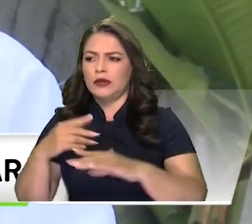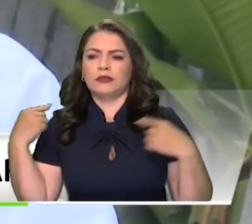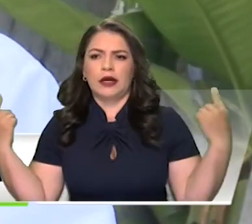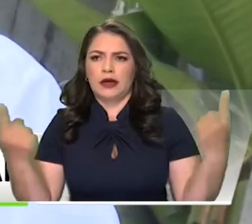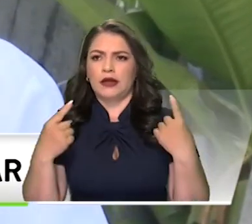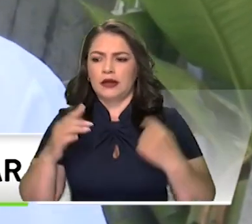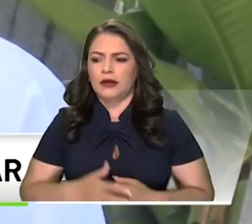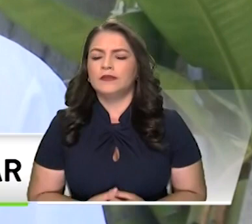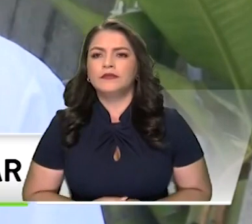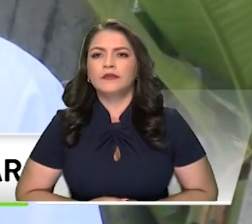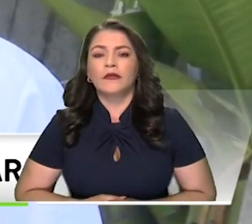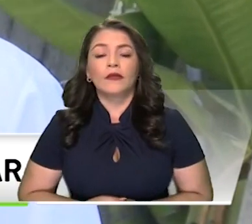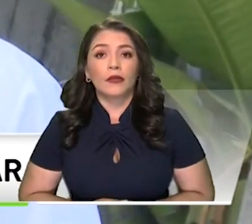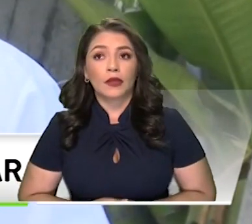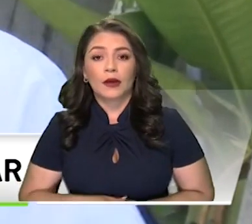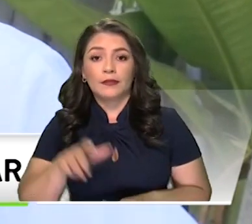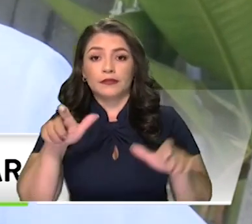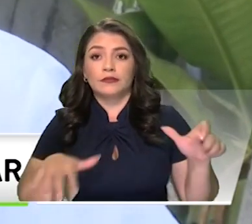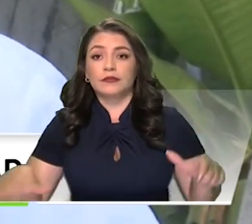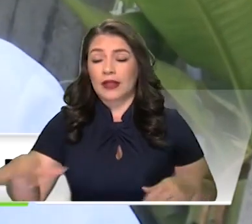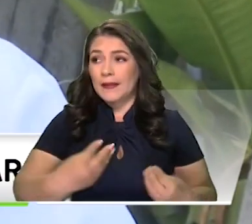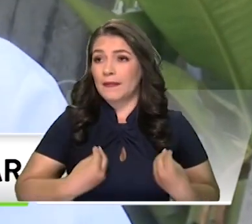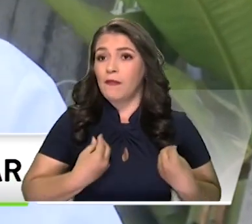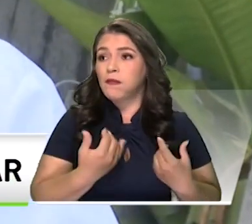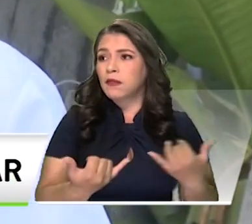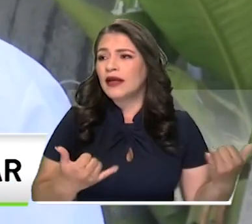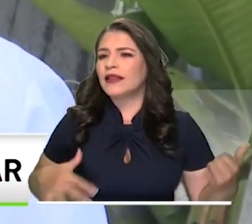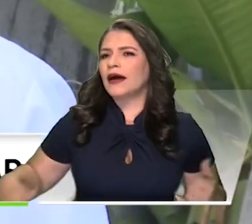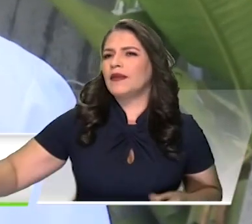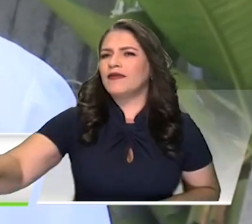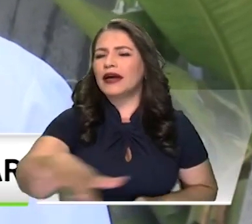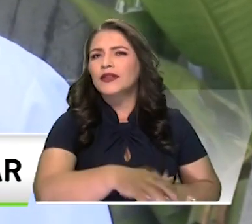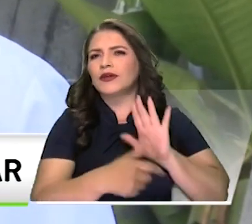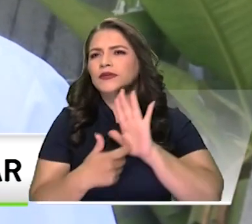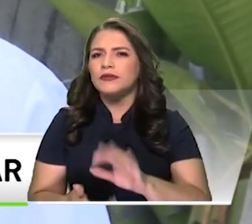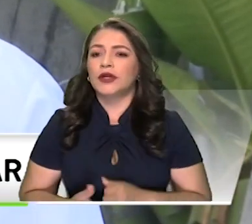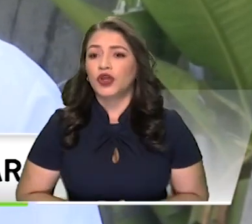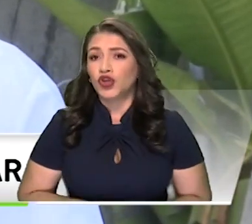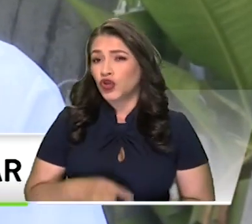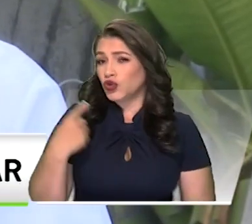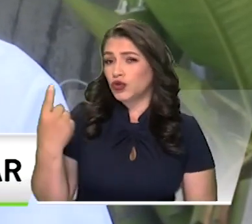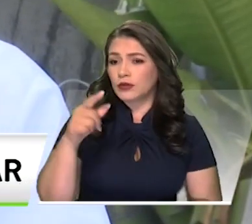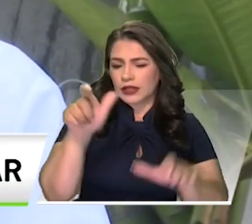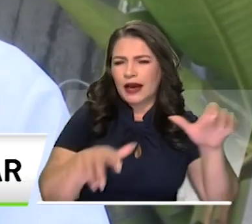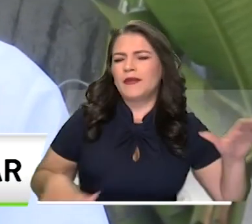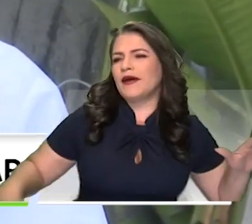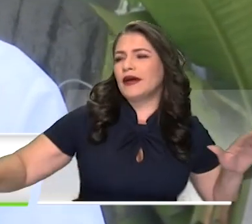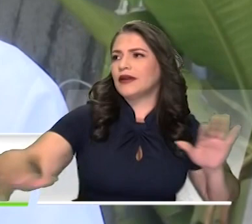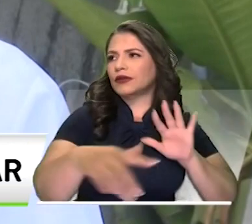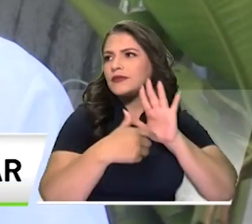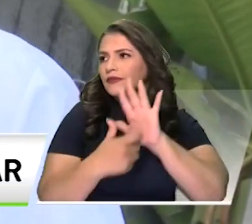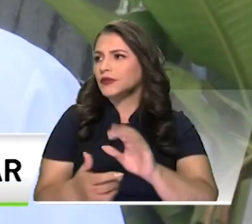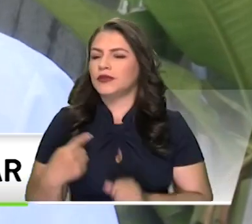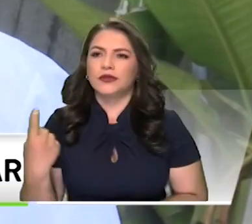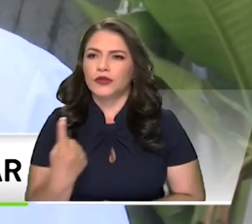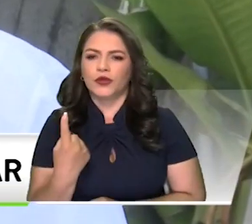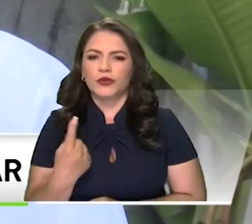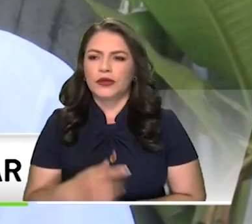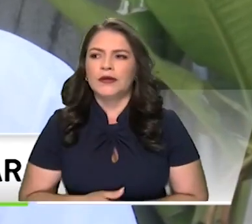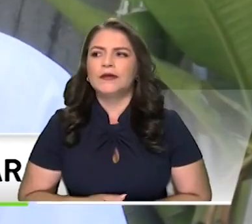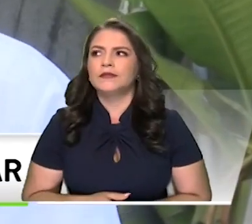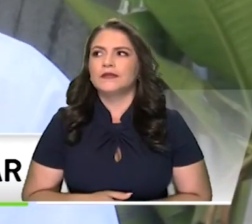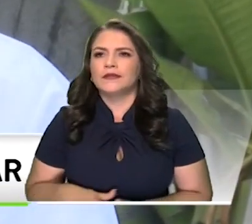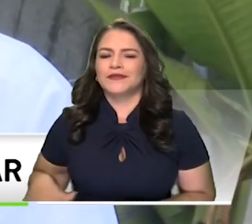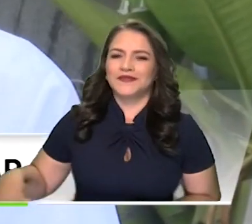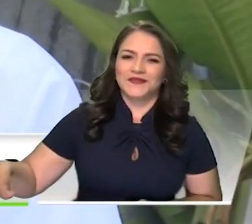no es tan solo los habitantes de Ciudad Bolívar y del suroeste tengan la seguridad de que este año profundizaremos el trabajo